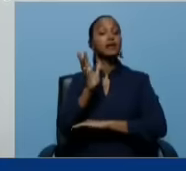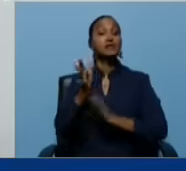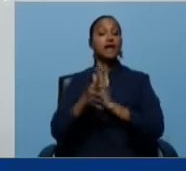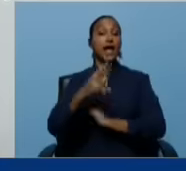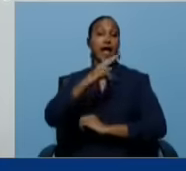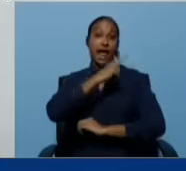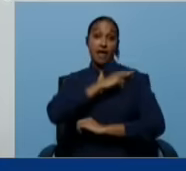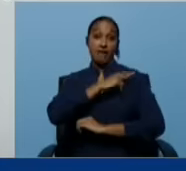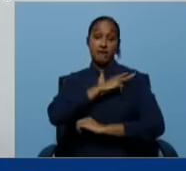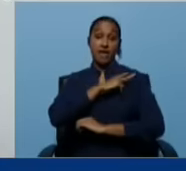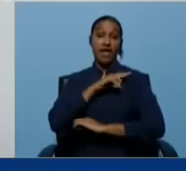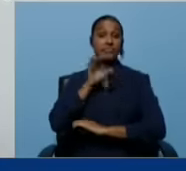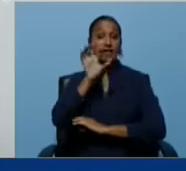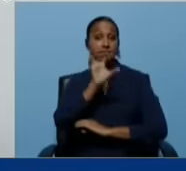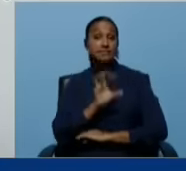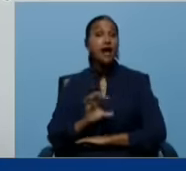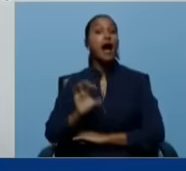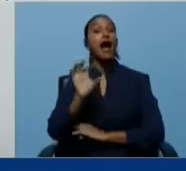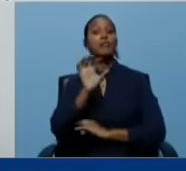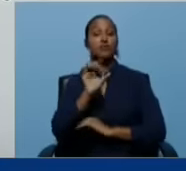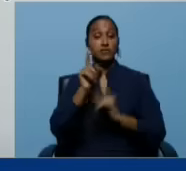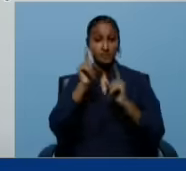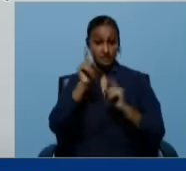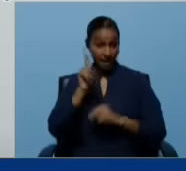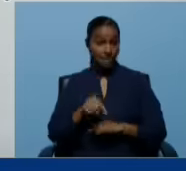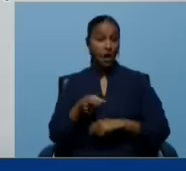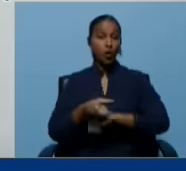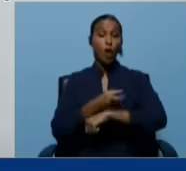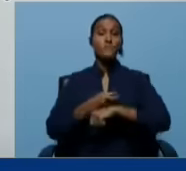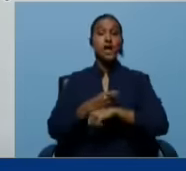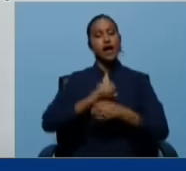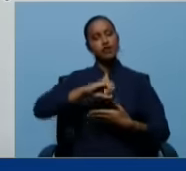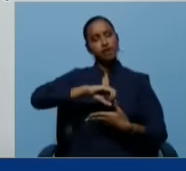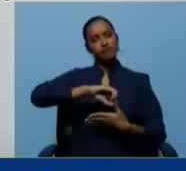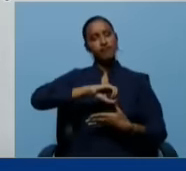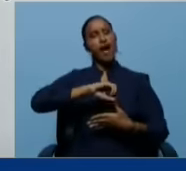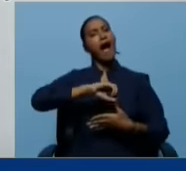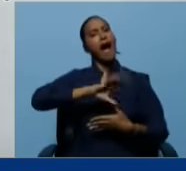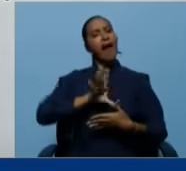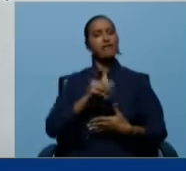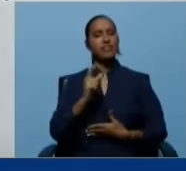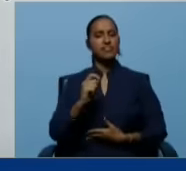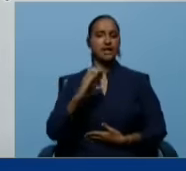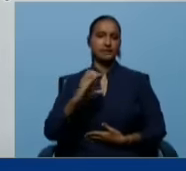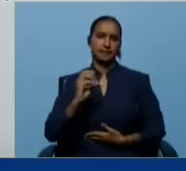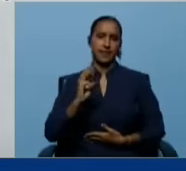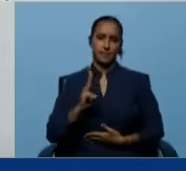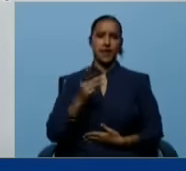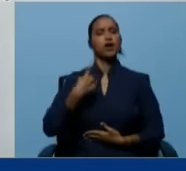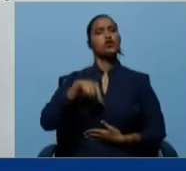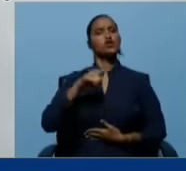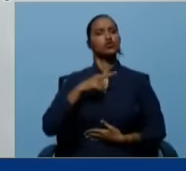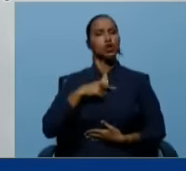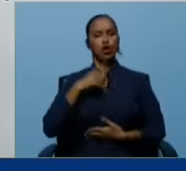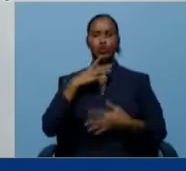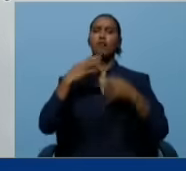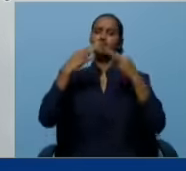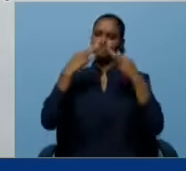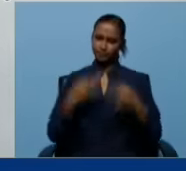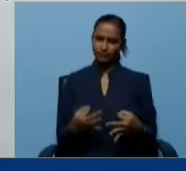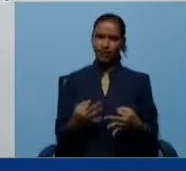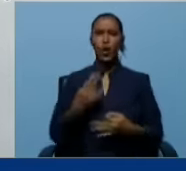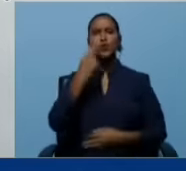Estado y de gobierno del ALBA-TCP, reafirmamos nuestro compromiso siempre de fortalecer los lazos